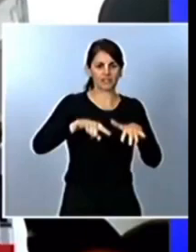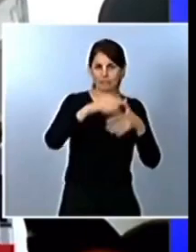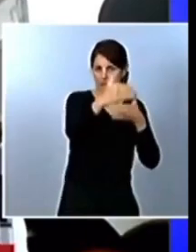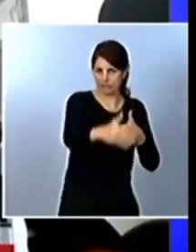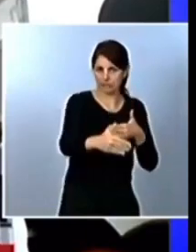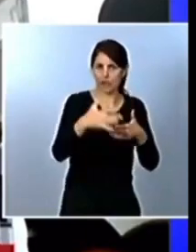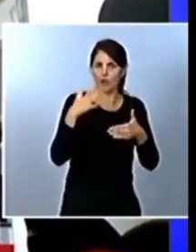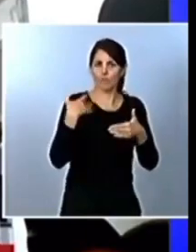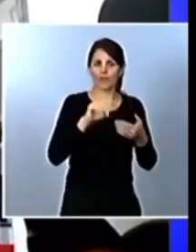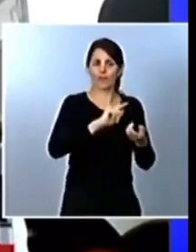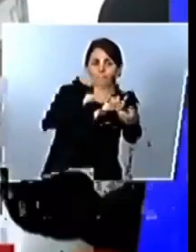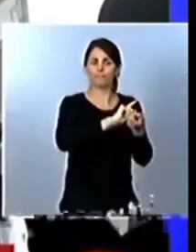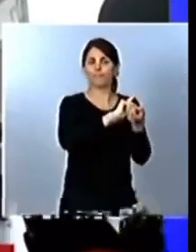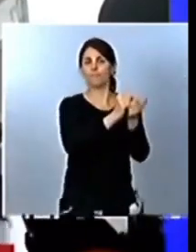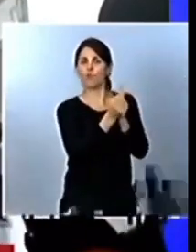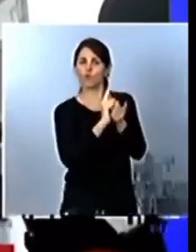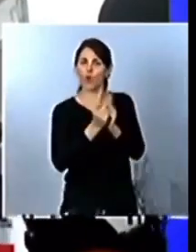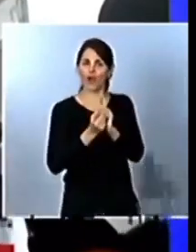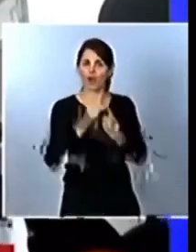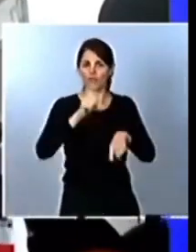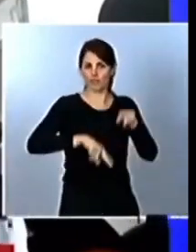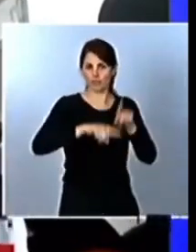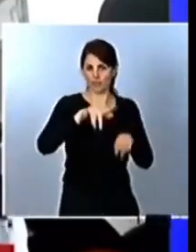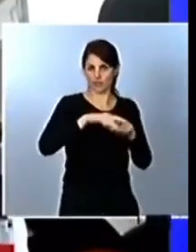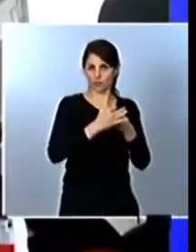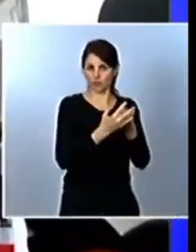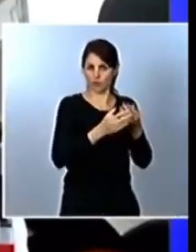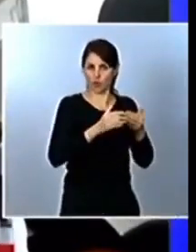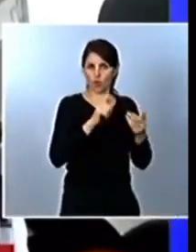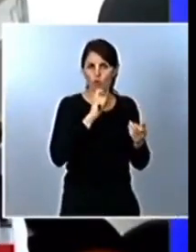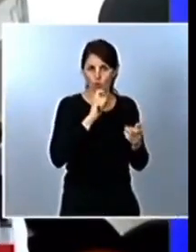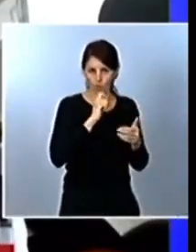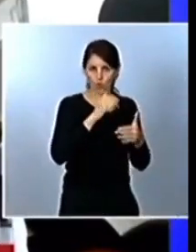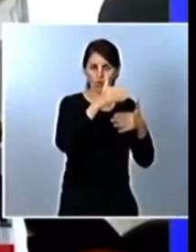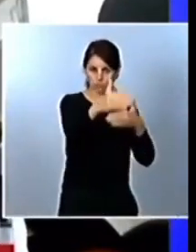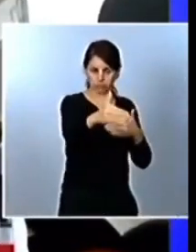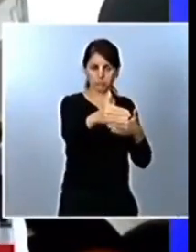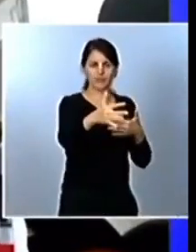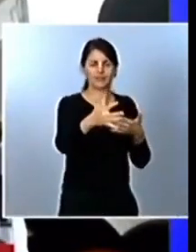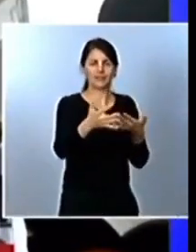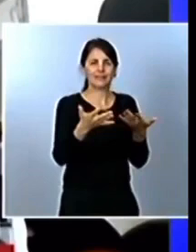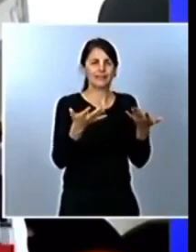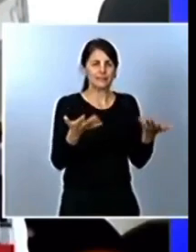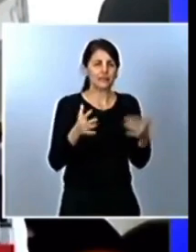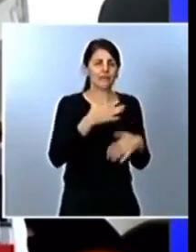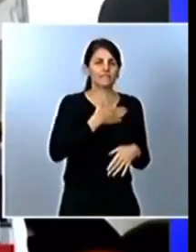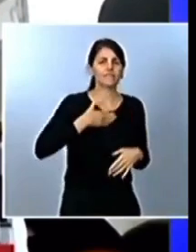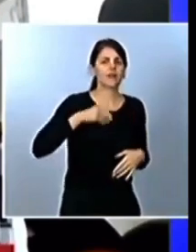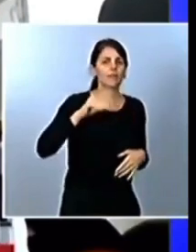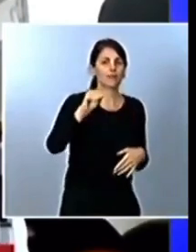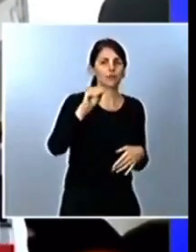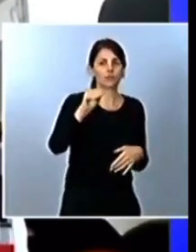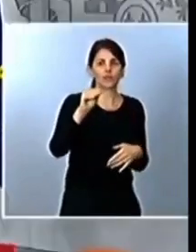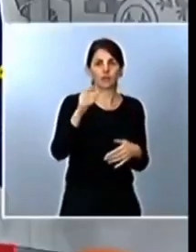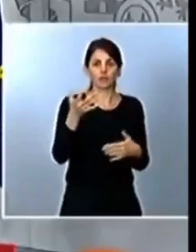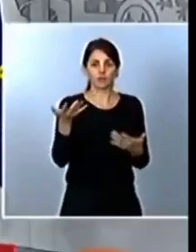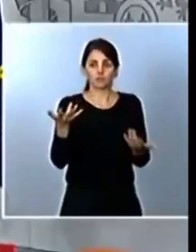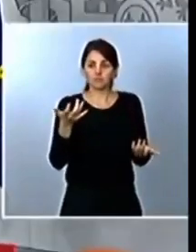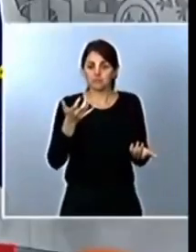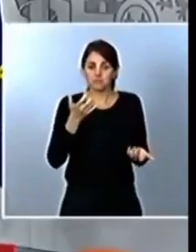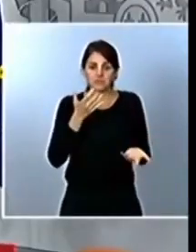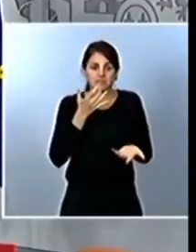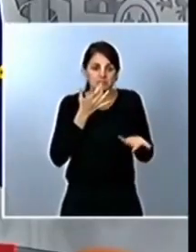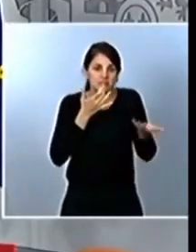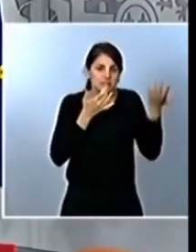alarma. Quería preguntarle si eso se ajustará a una incidencia acumulada de aquellas comunidades que bajen de